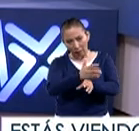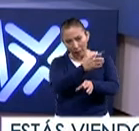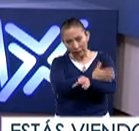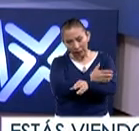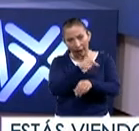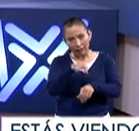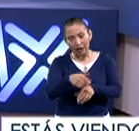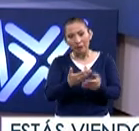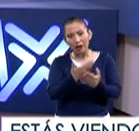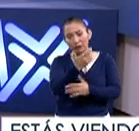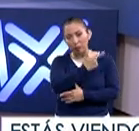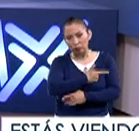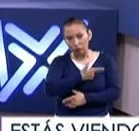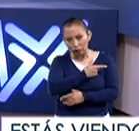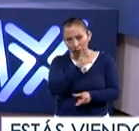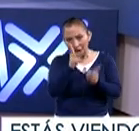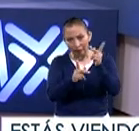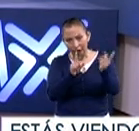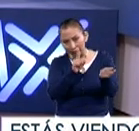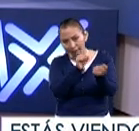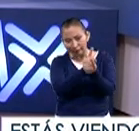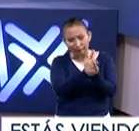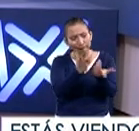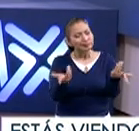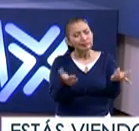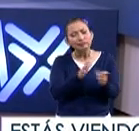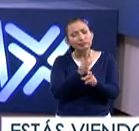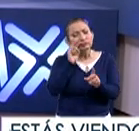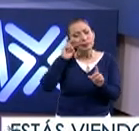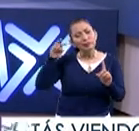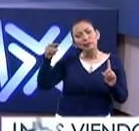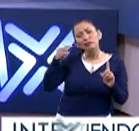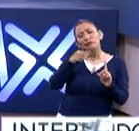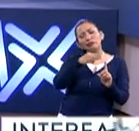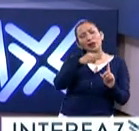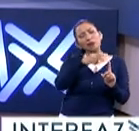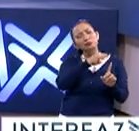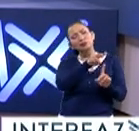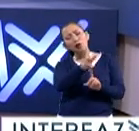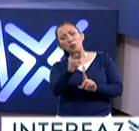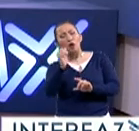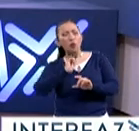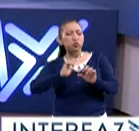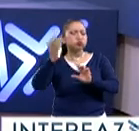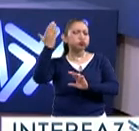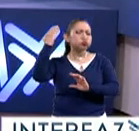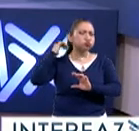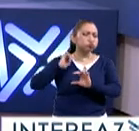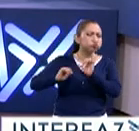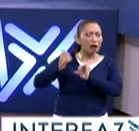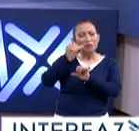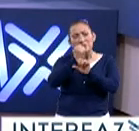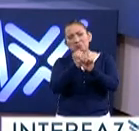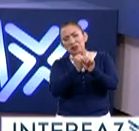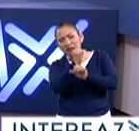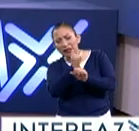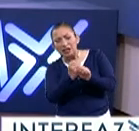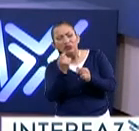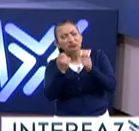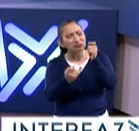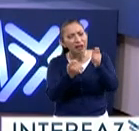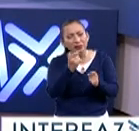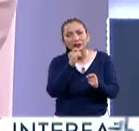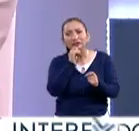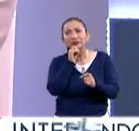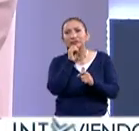acompañarnos esta mañana. Es un placer poder platicar pues de una visión antropológica, académica, pero también